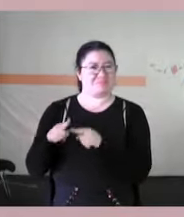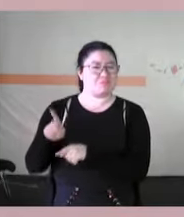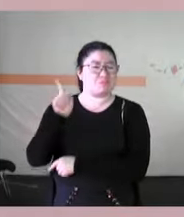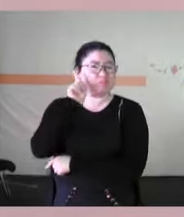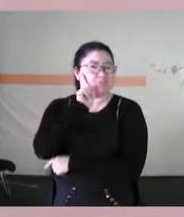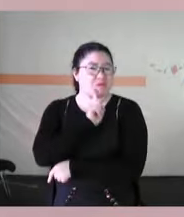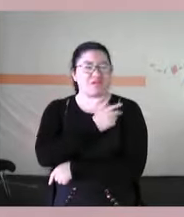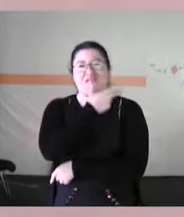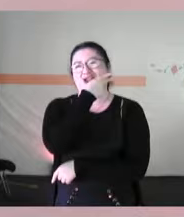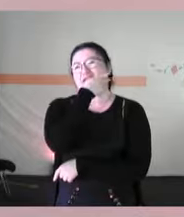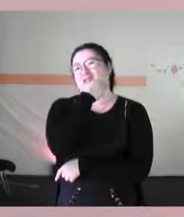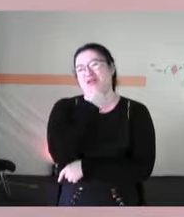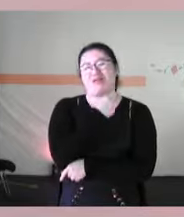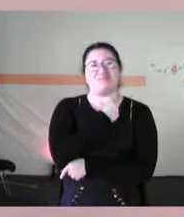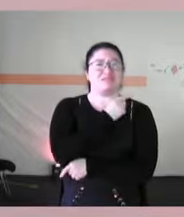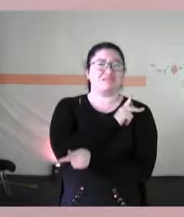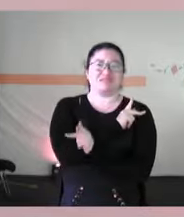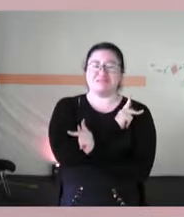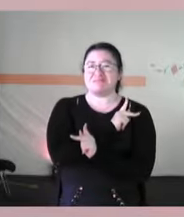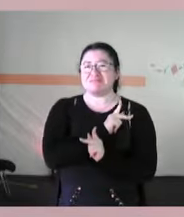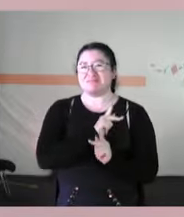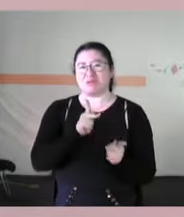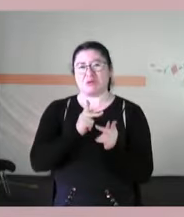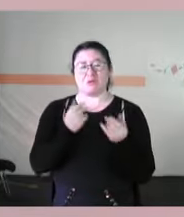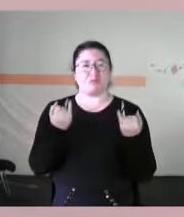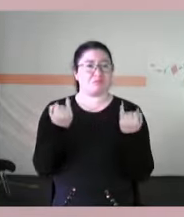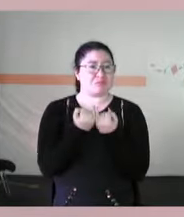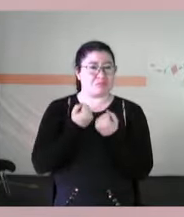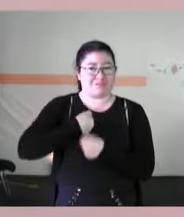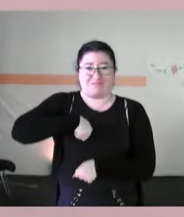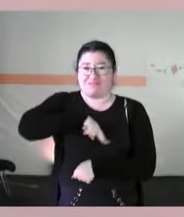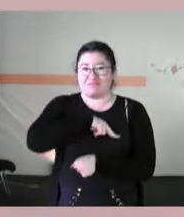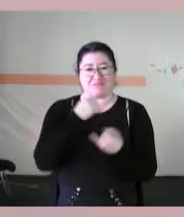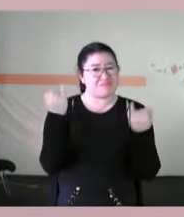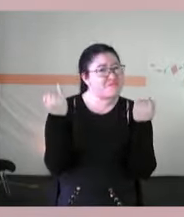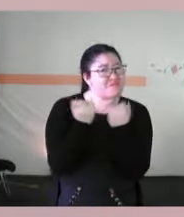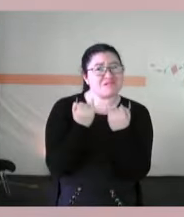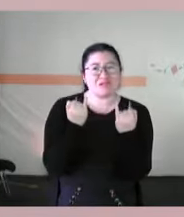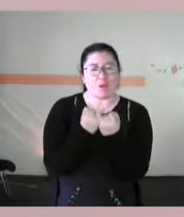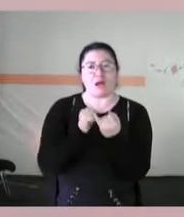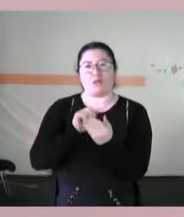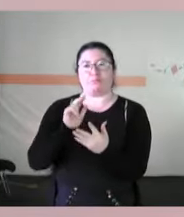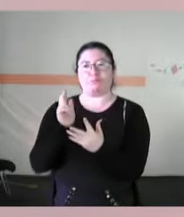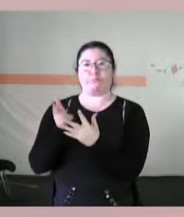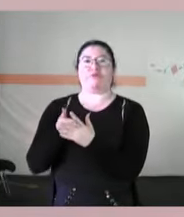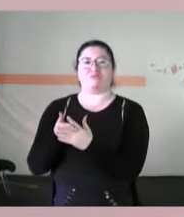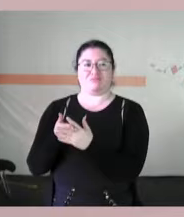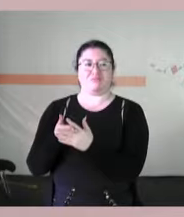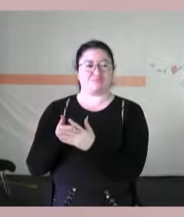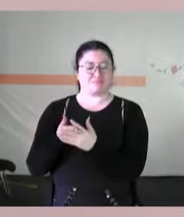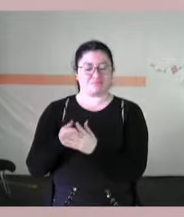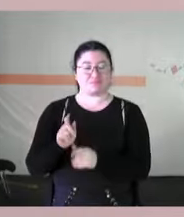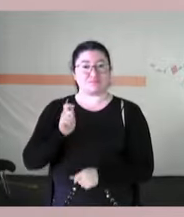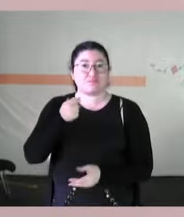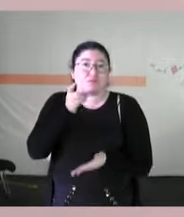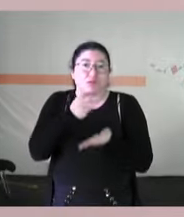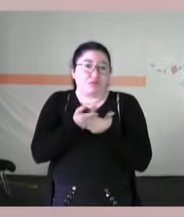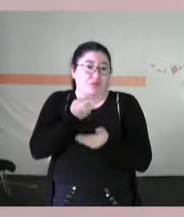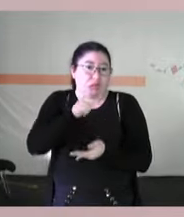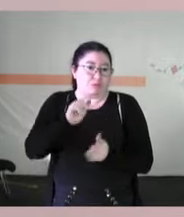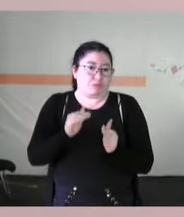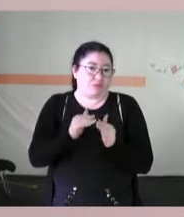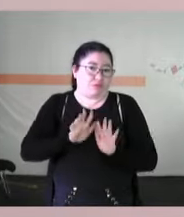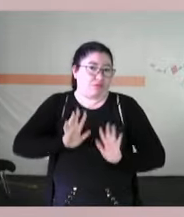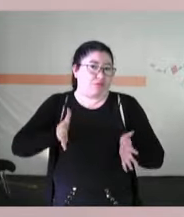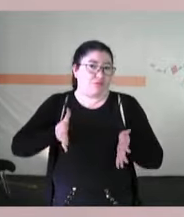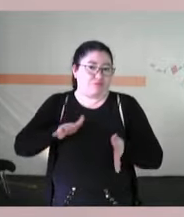mujeres, hombres, civiles, gente como nosotros, que pues nada más viven en su territorio, ¿no?